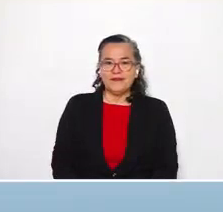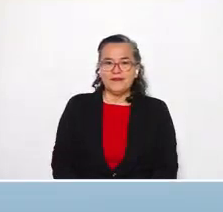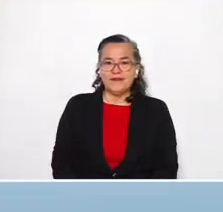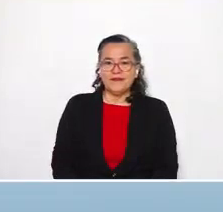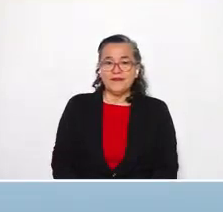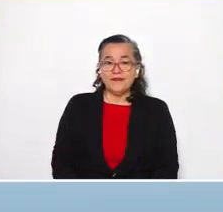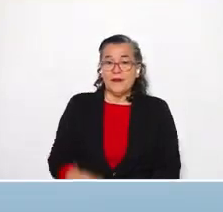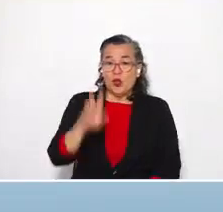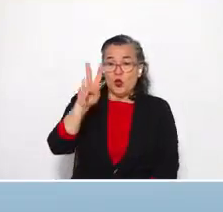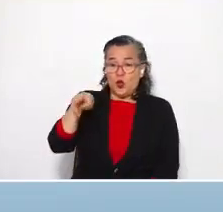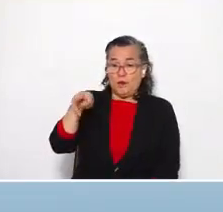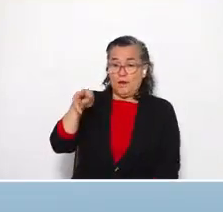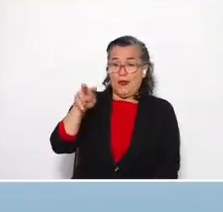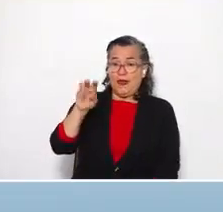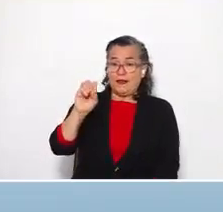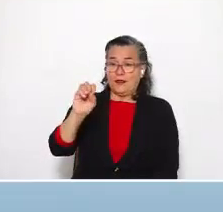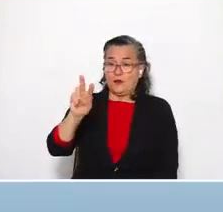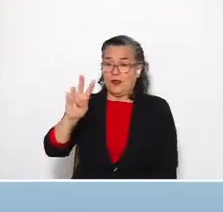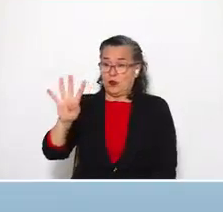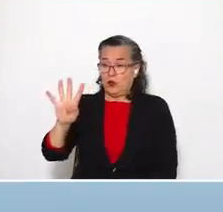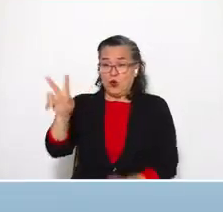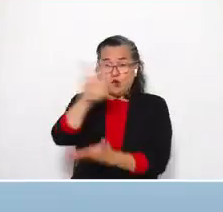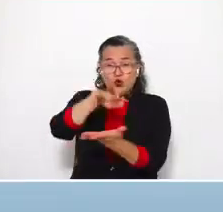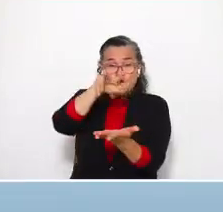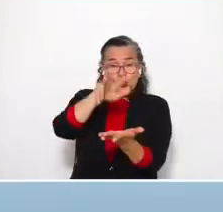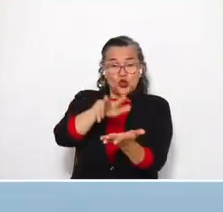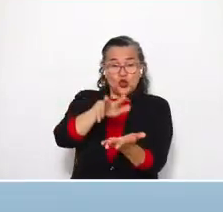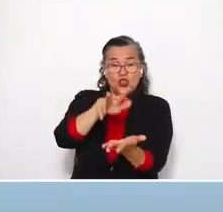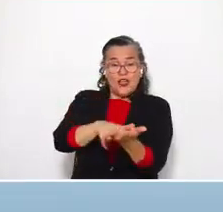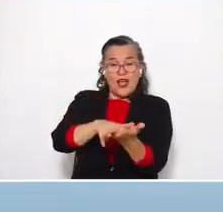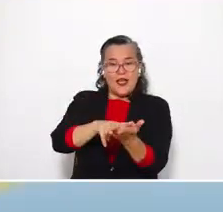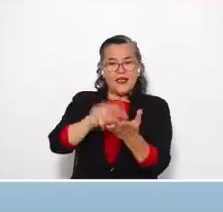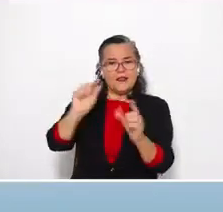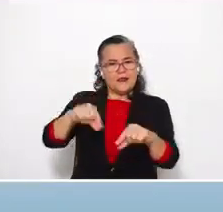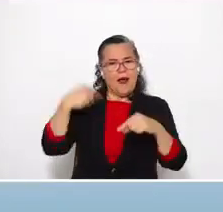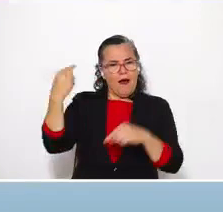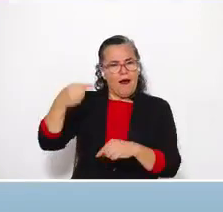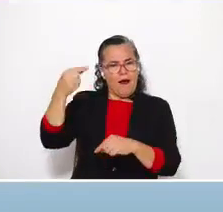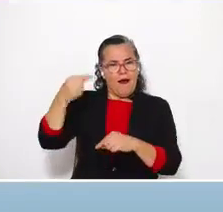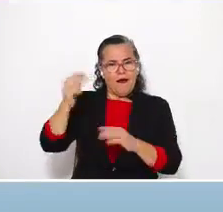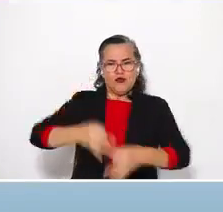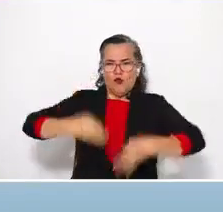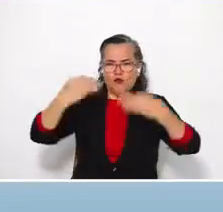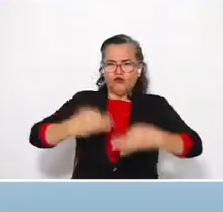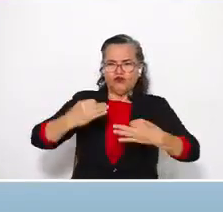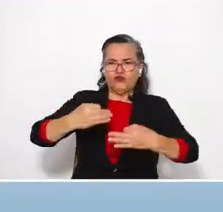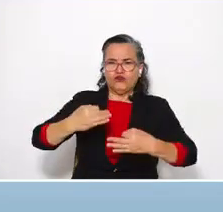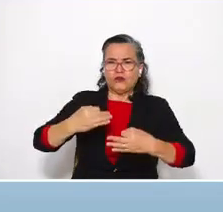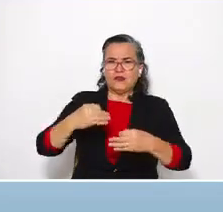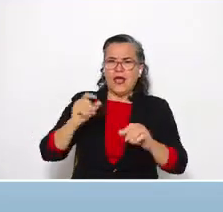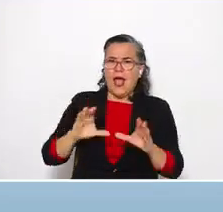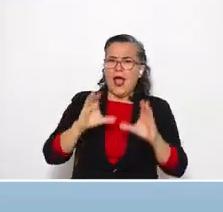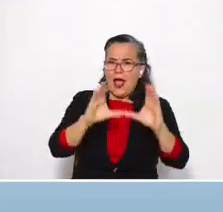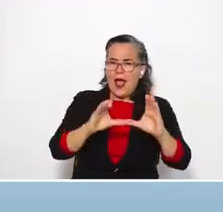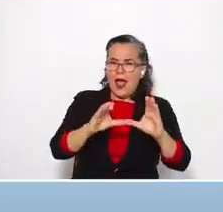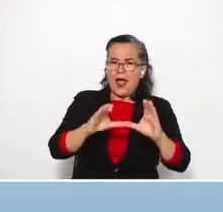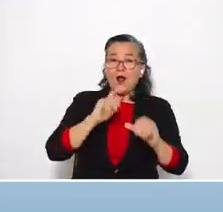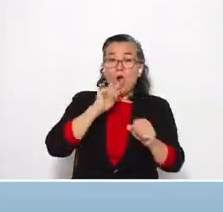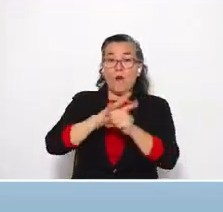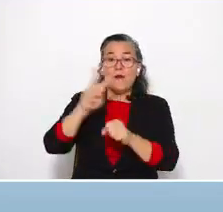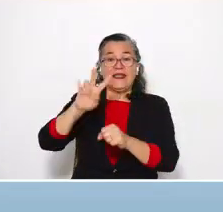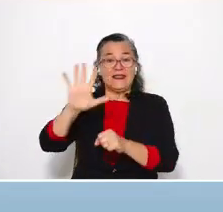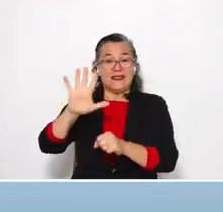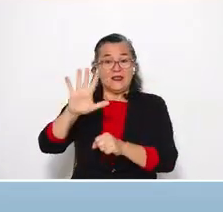En el 2024, SINAES, la agencia oficial de acreditación, cumple 25 años de promover la mejora continua